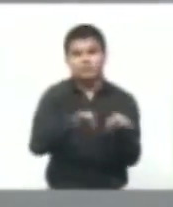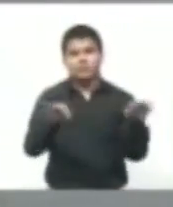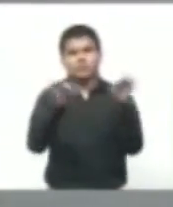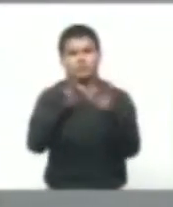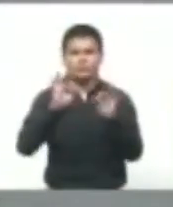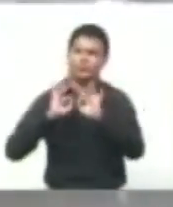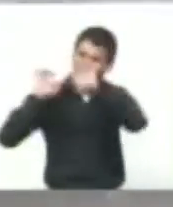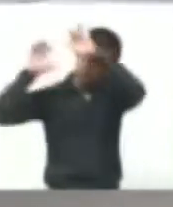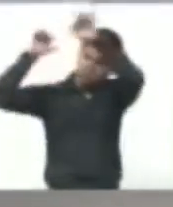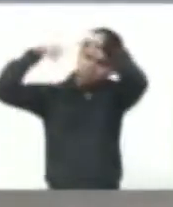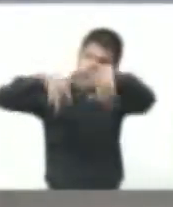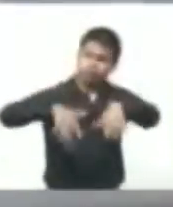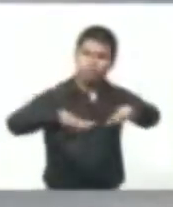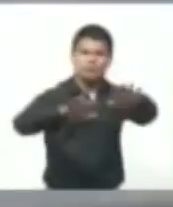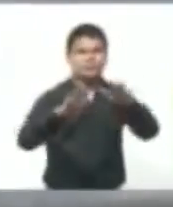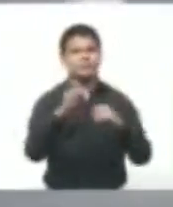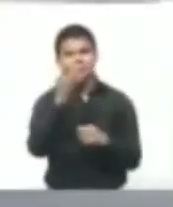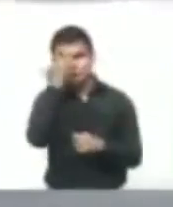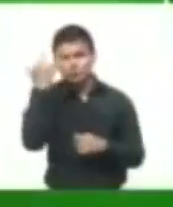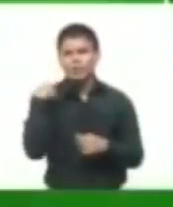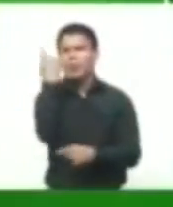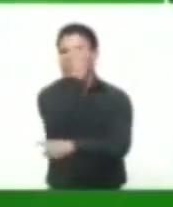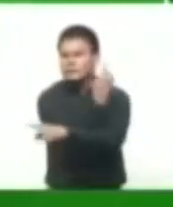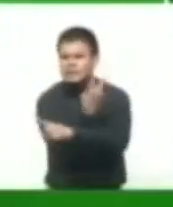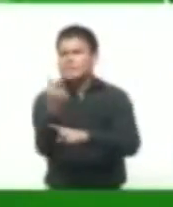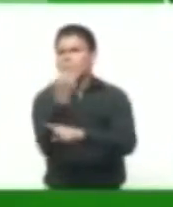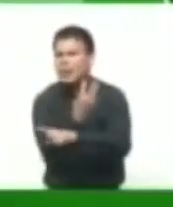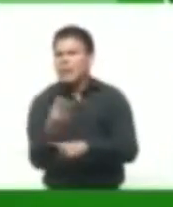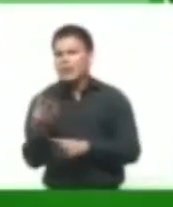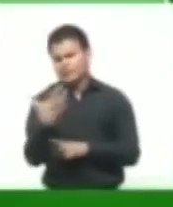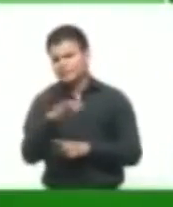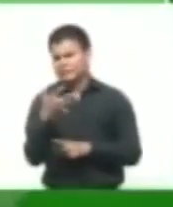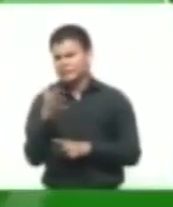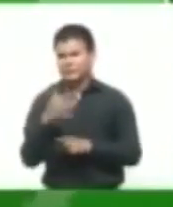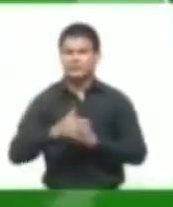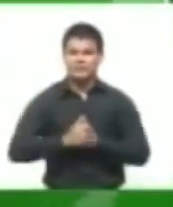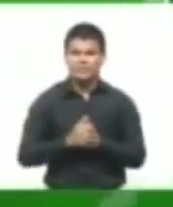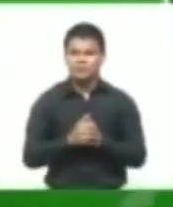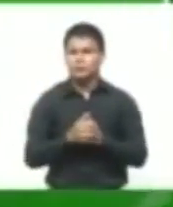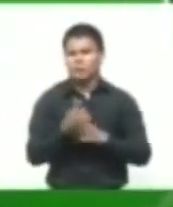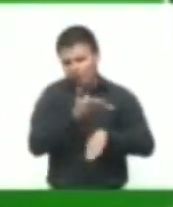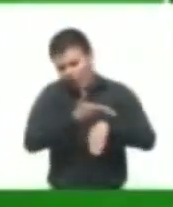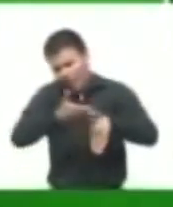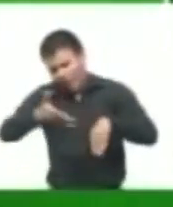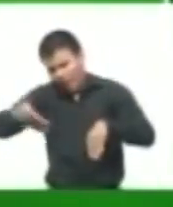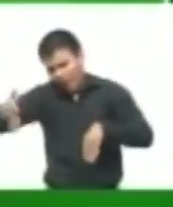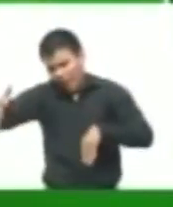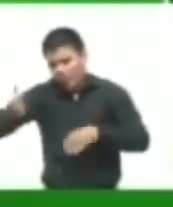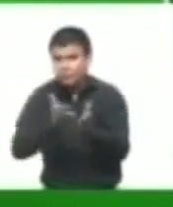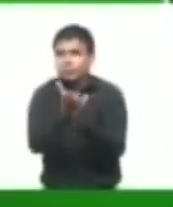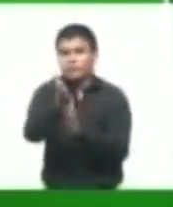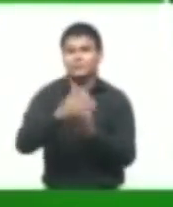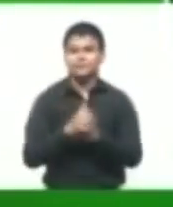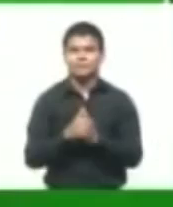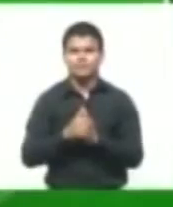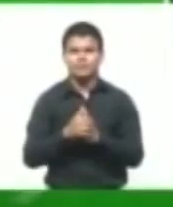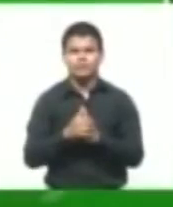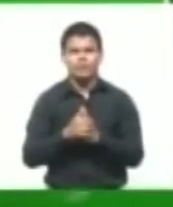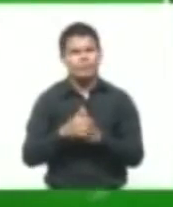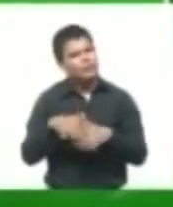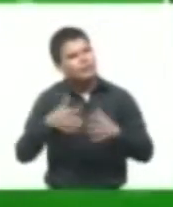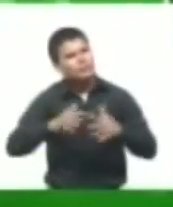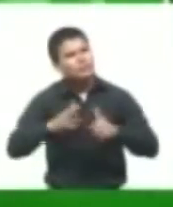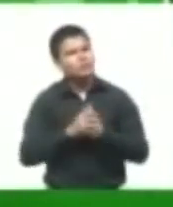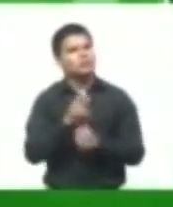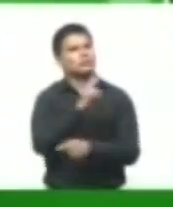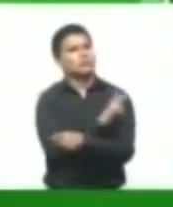estas brisas se mantendrán por varias semanas. Esto va a ser común, por lo menos unas 2 o 3 semanas, es probable que se sigan registrando y ya después vamos a ver